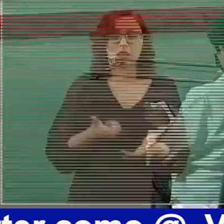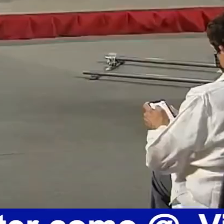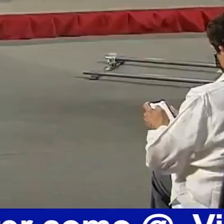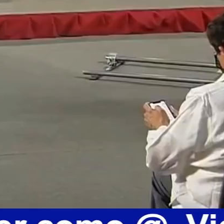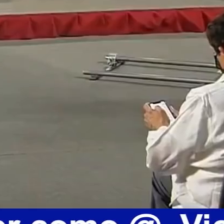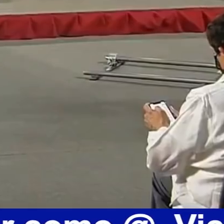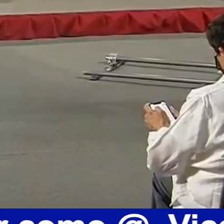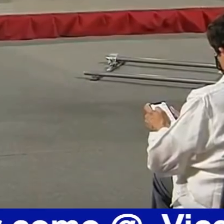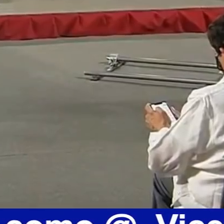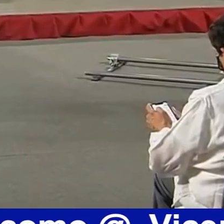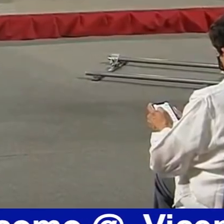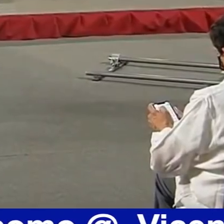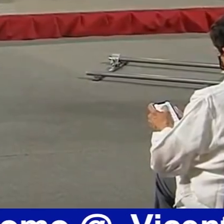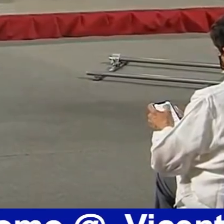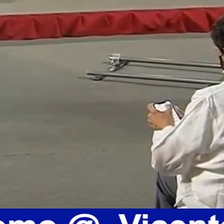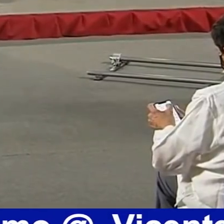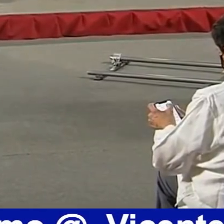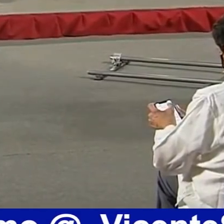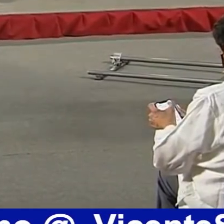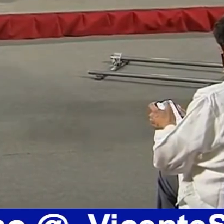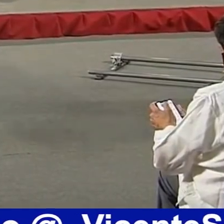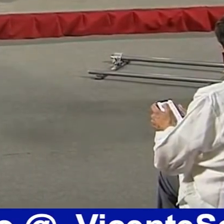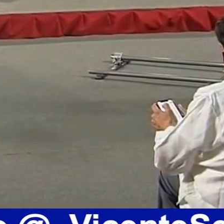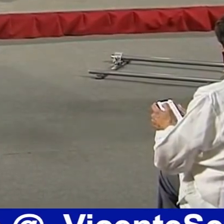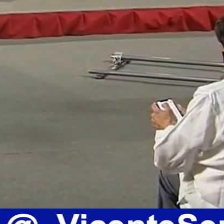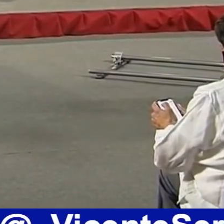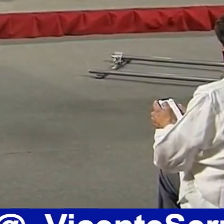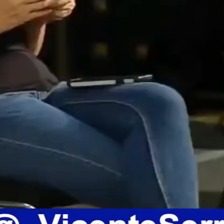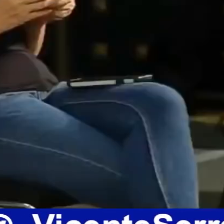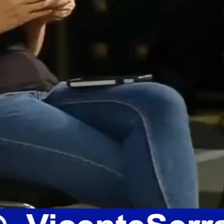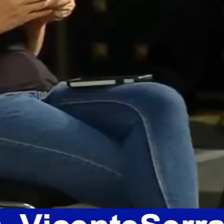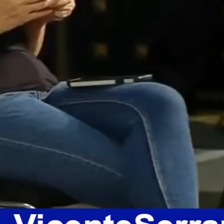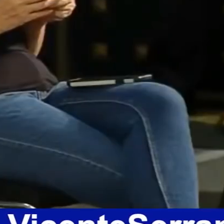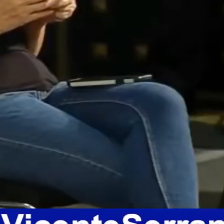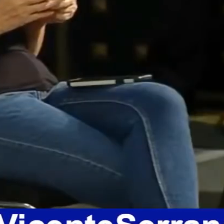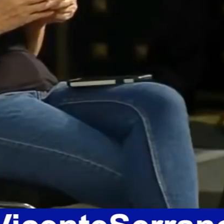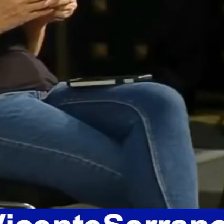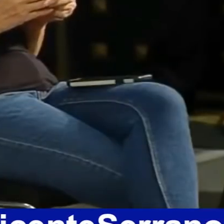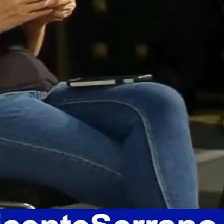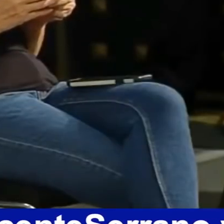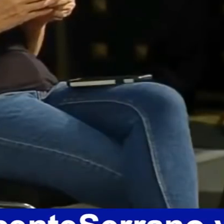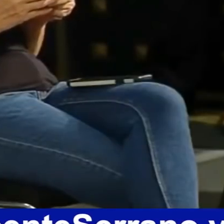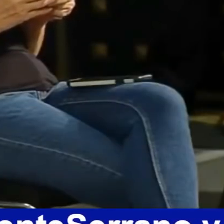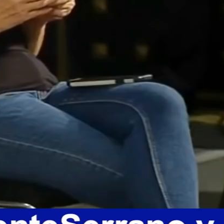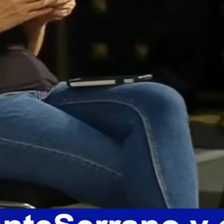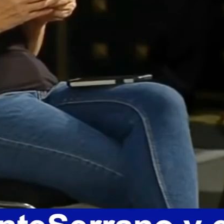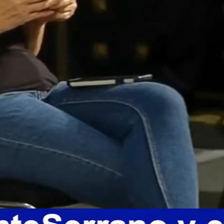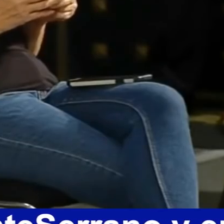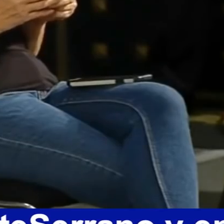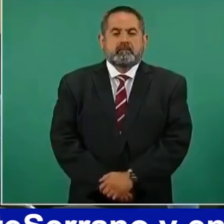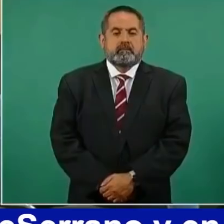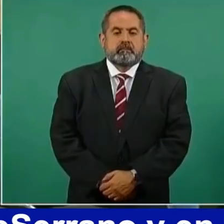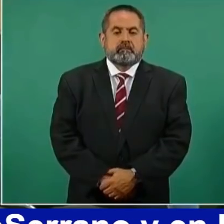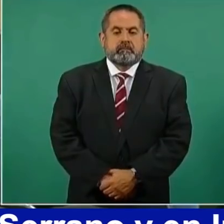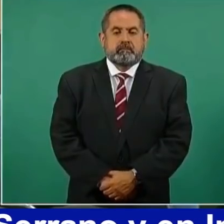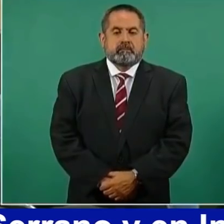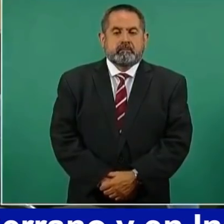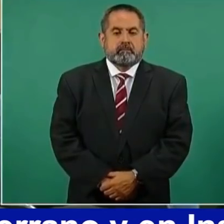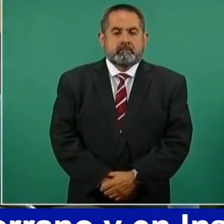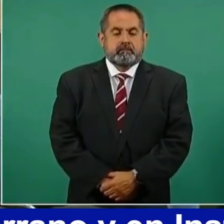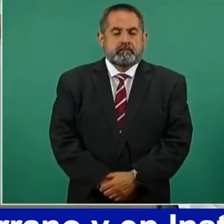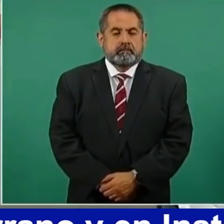Tengo entendido que se demolió la planta porque no servía.